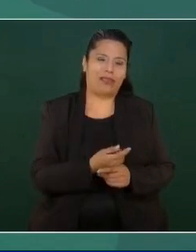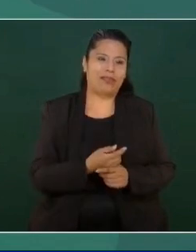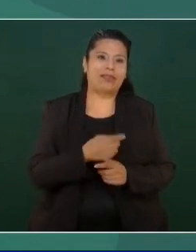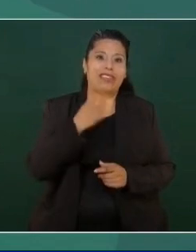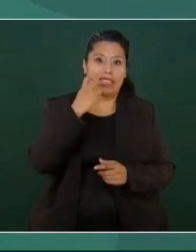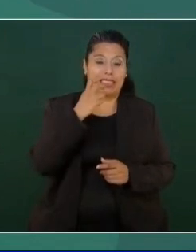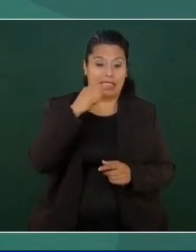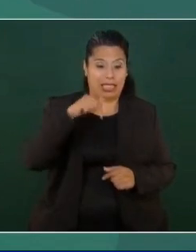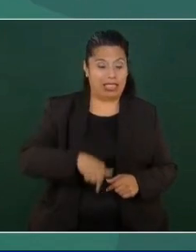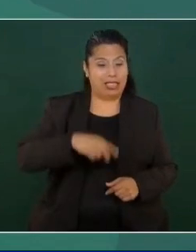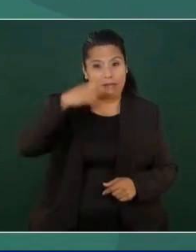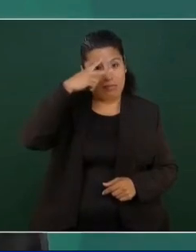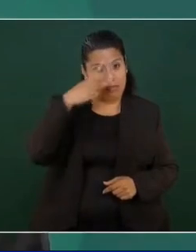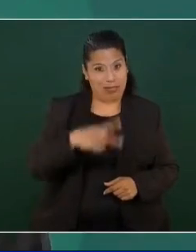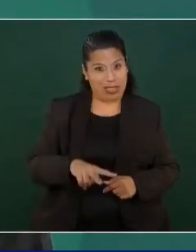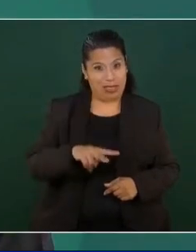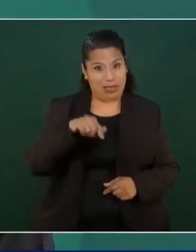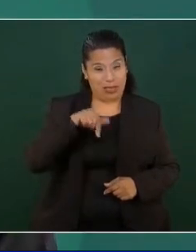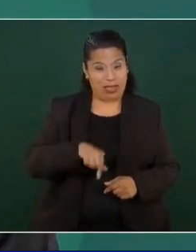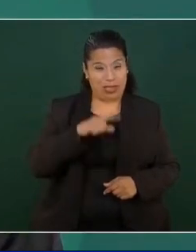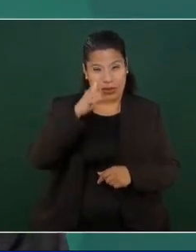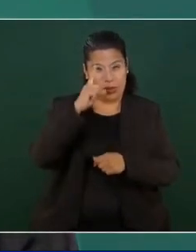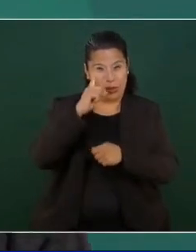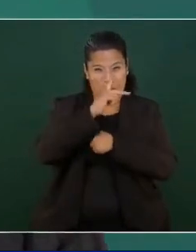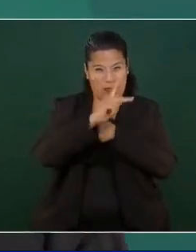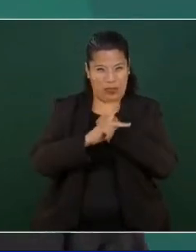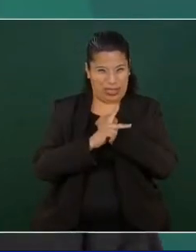fue de los países que